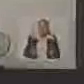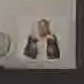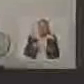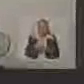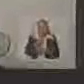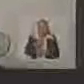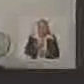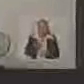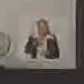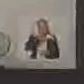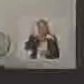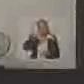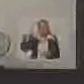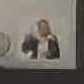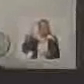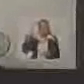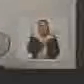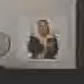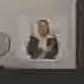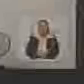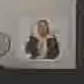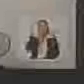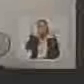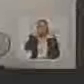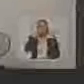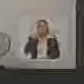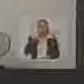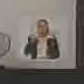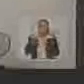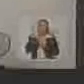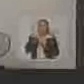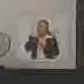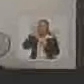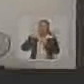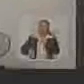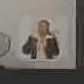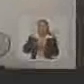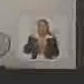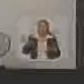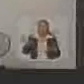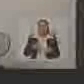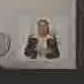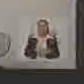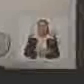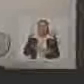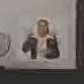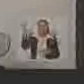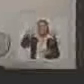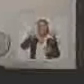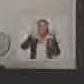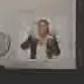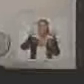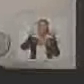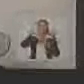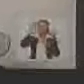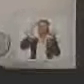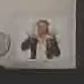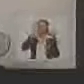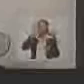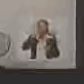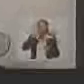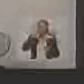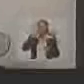orden a Benito Juárez, que se acaben las construcciones irregulares, que metamos a la cárcel a los corruptos, que